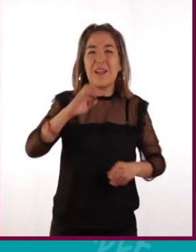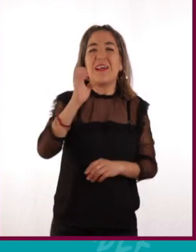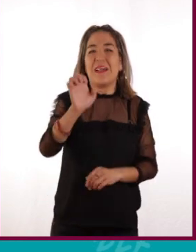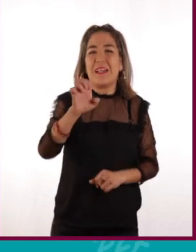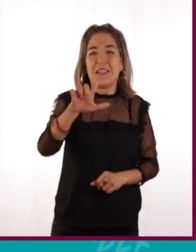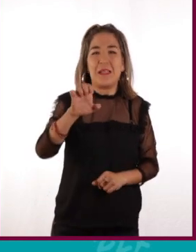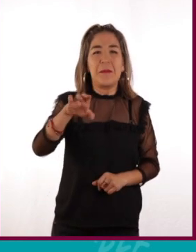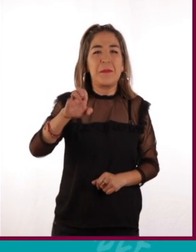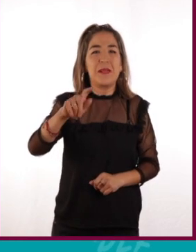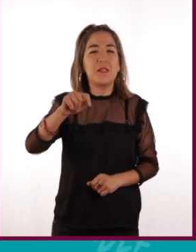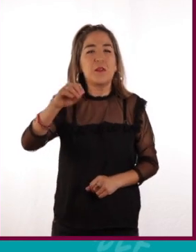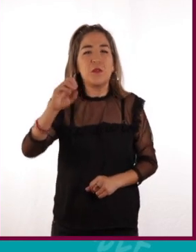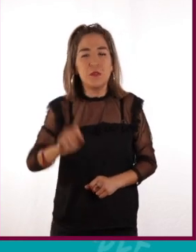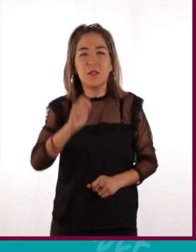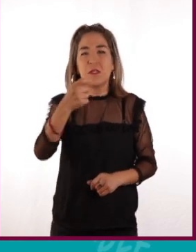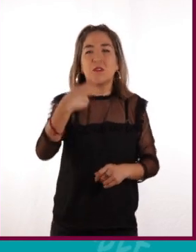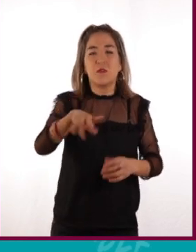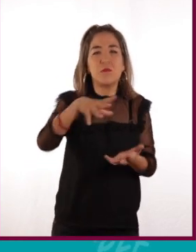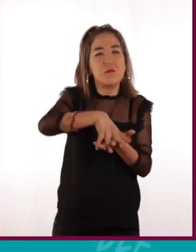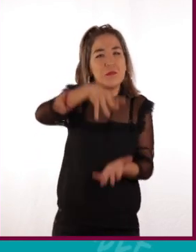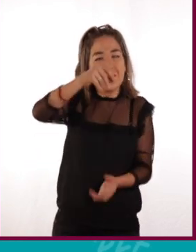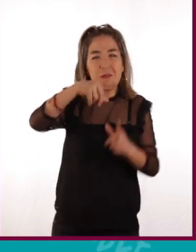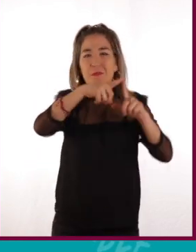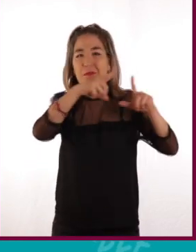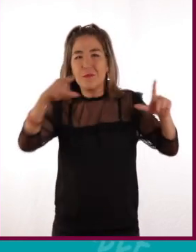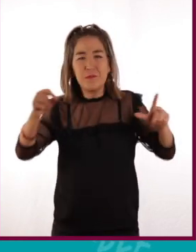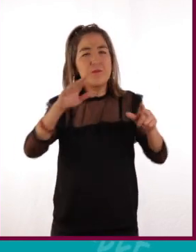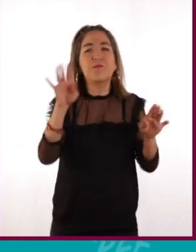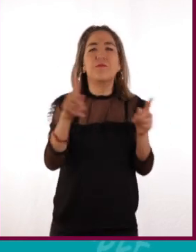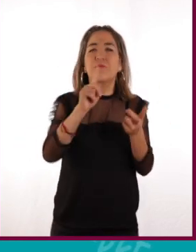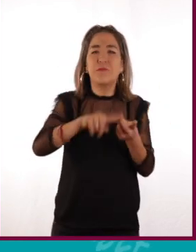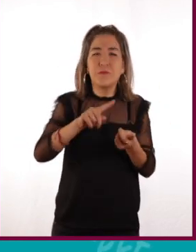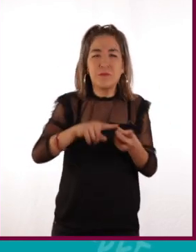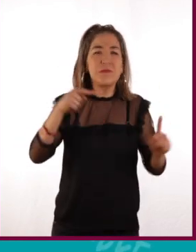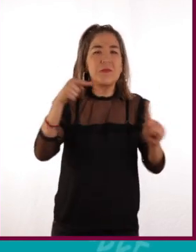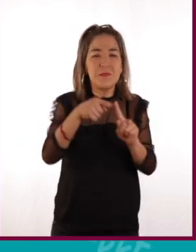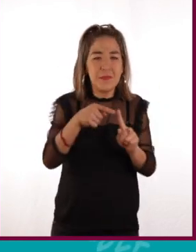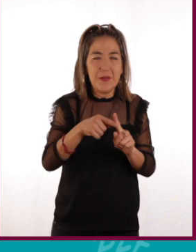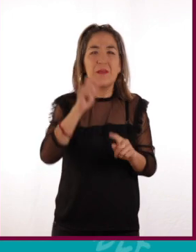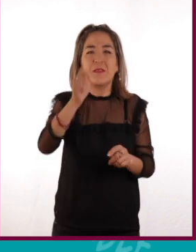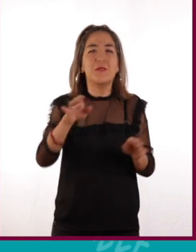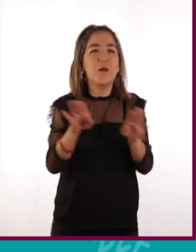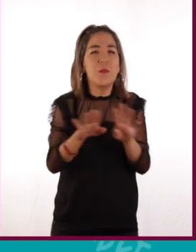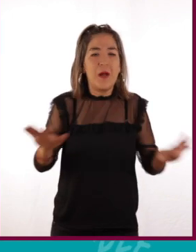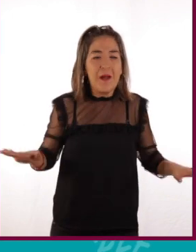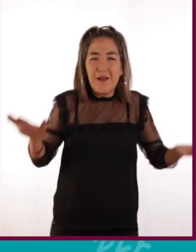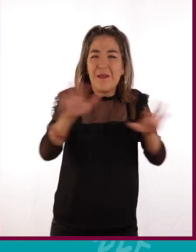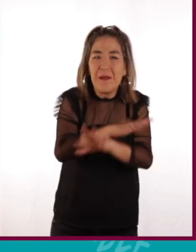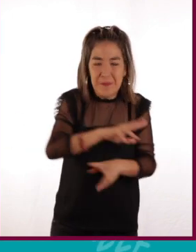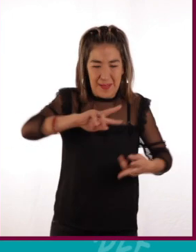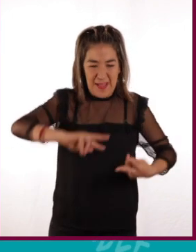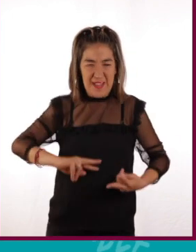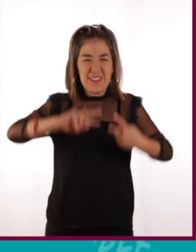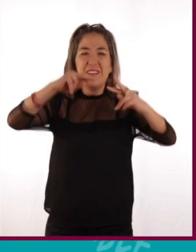hablamos de una arquitectura en donde su geometría va a estar basada en la no ornamentación, o sea, iría